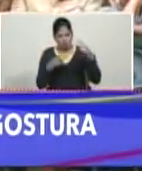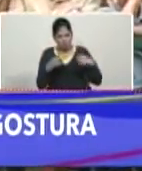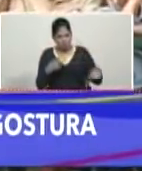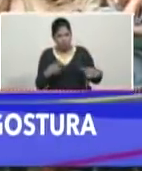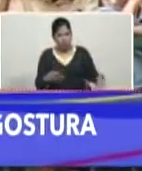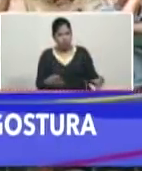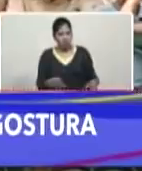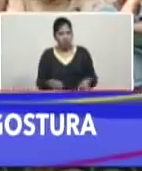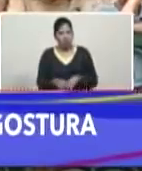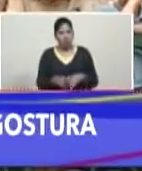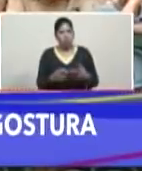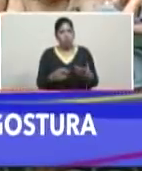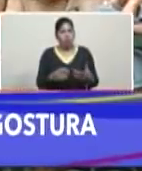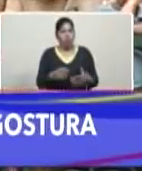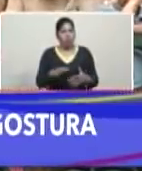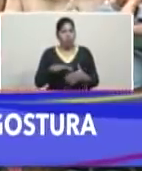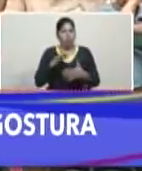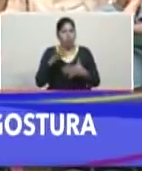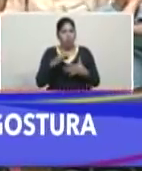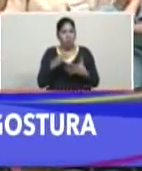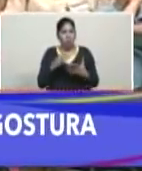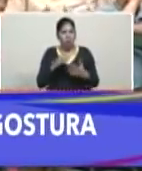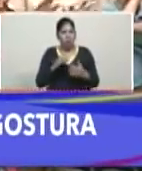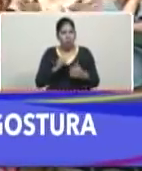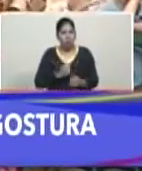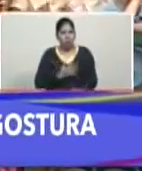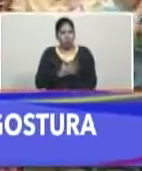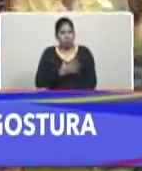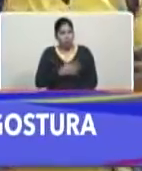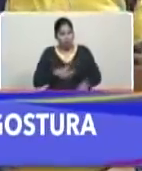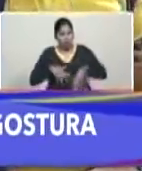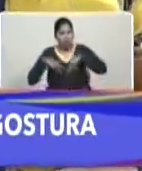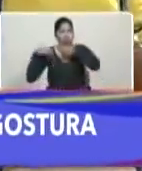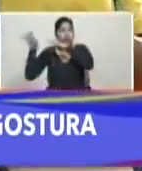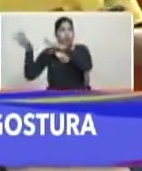quitarles el alma. Un ser humano sin alma